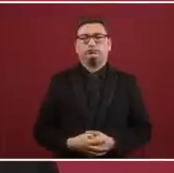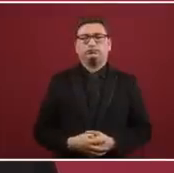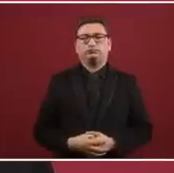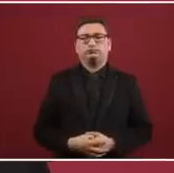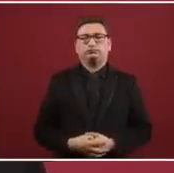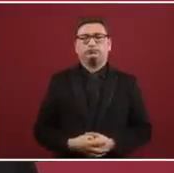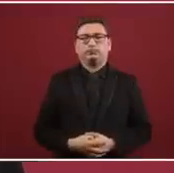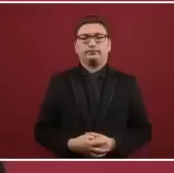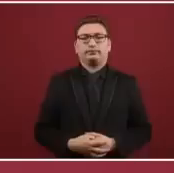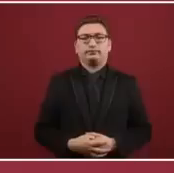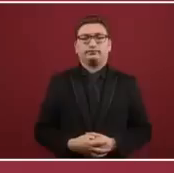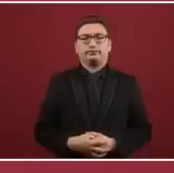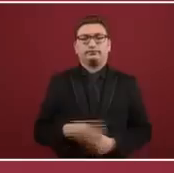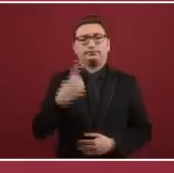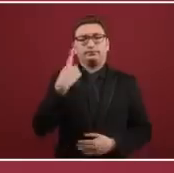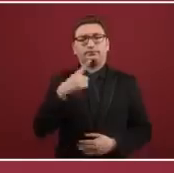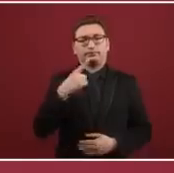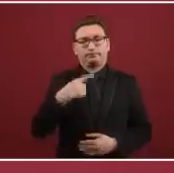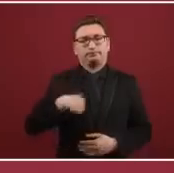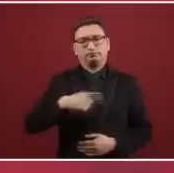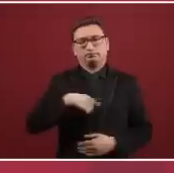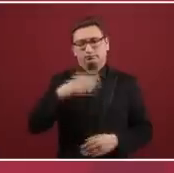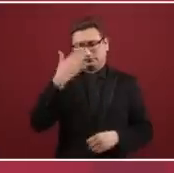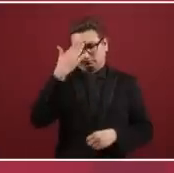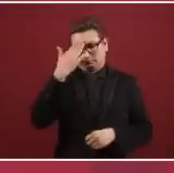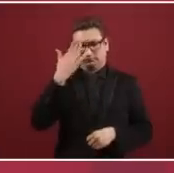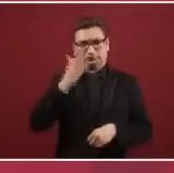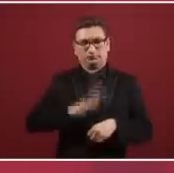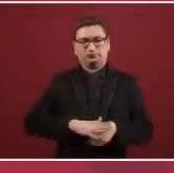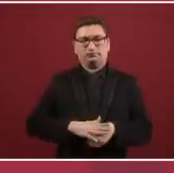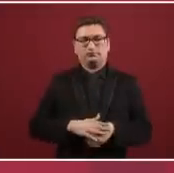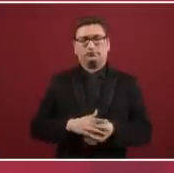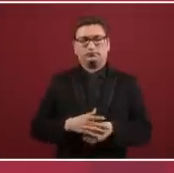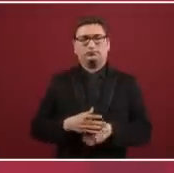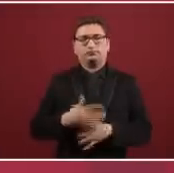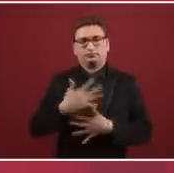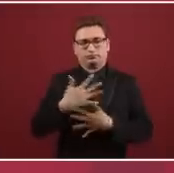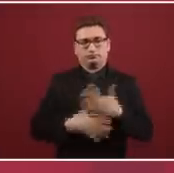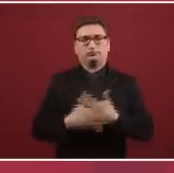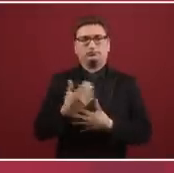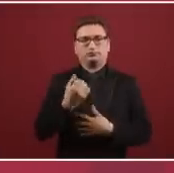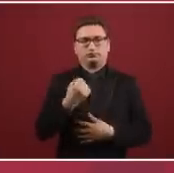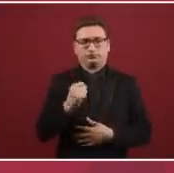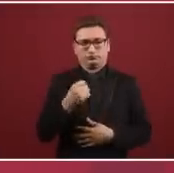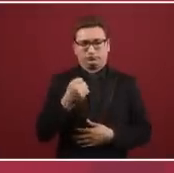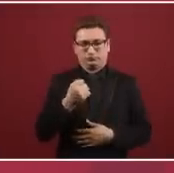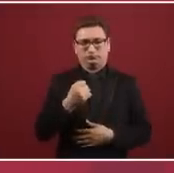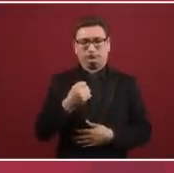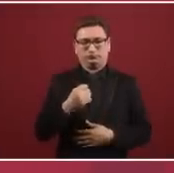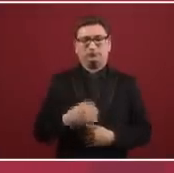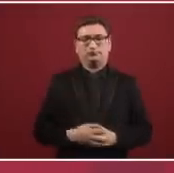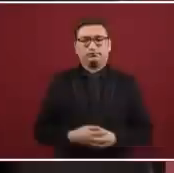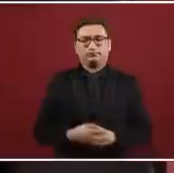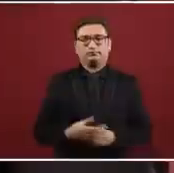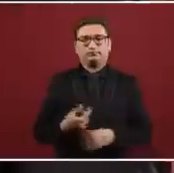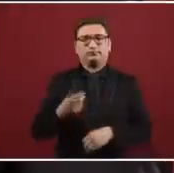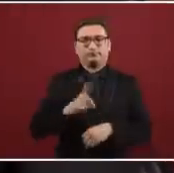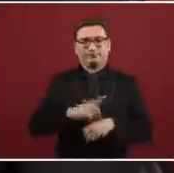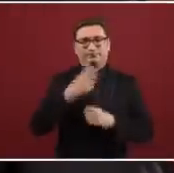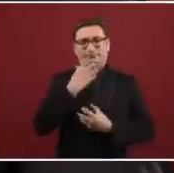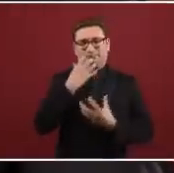para conmemorar el 15 de septiembre y el día del